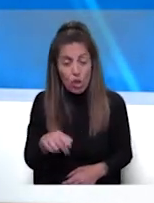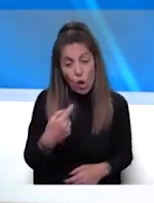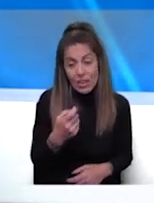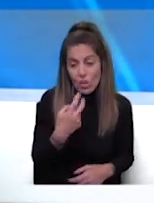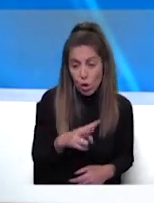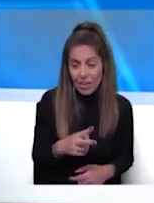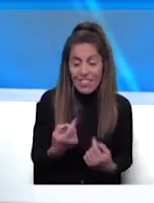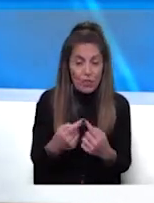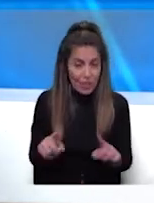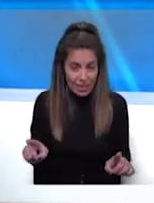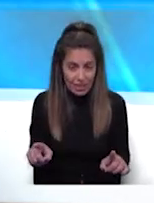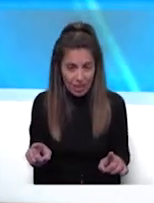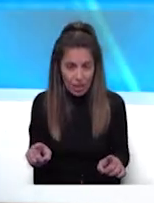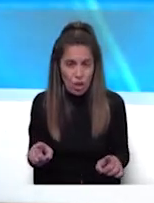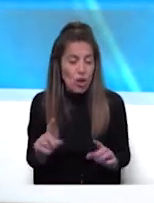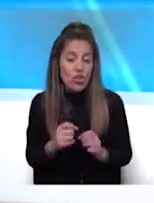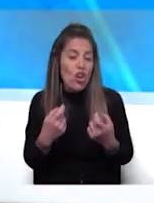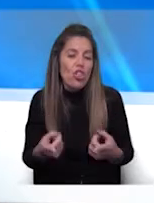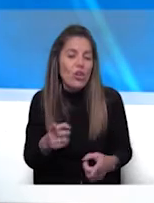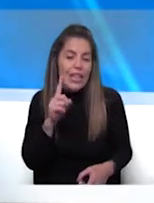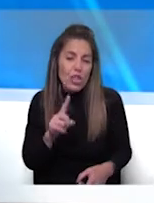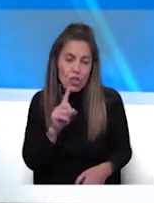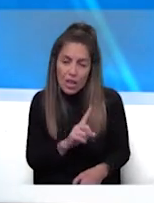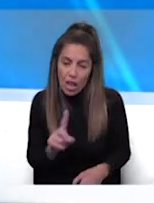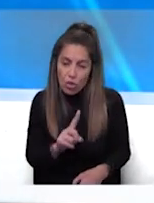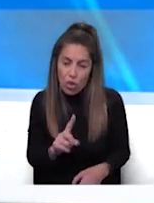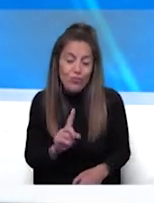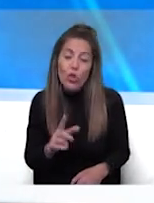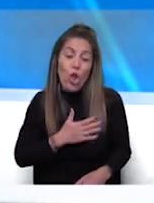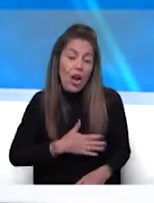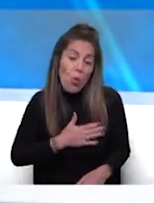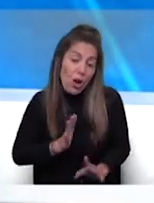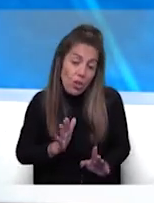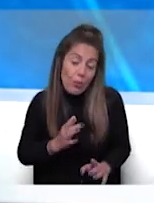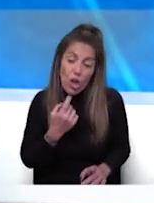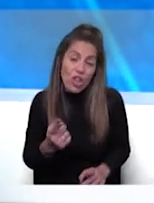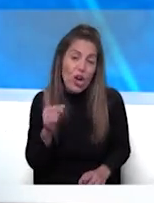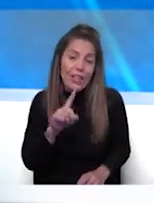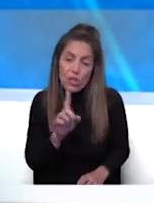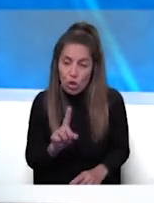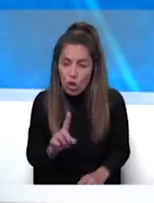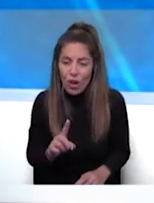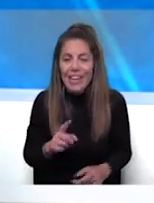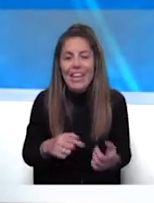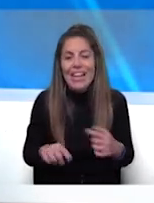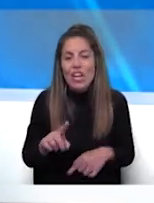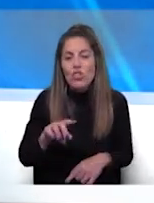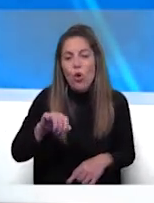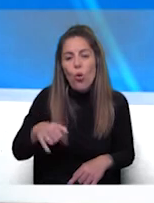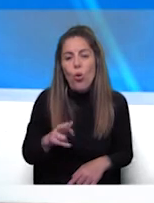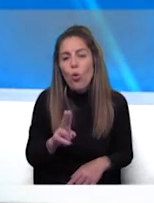autoridades hacen tal cosa, yo no atribuyo ninguna intencionalidad. Discrepo, pero no ninguna intencionalidad. En el caso de la JUTEP, no lo